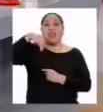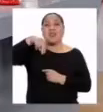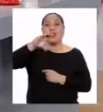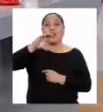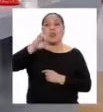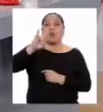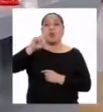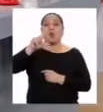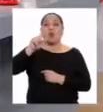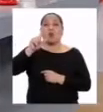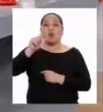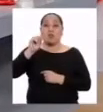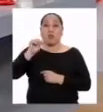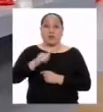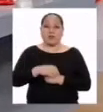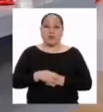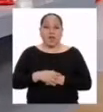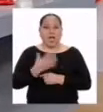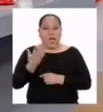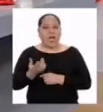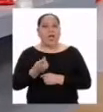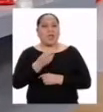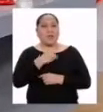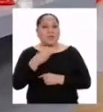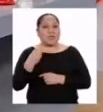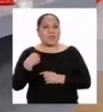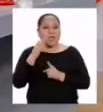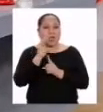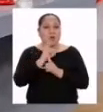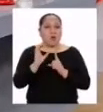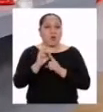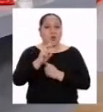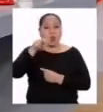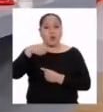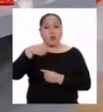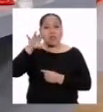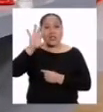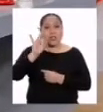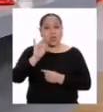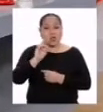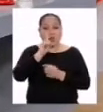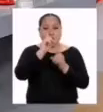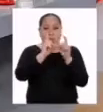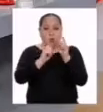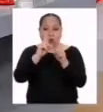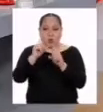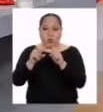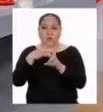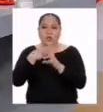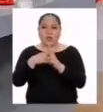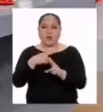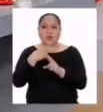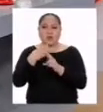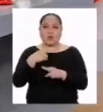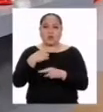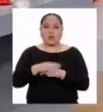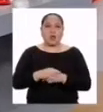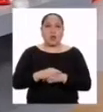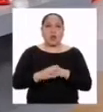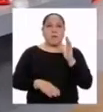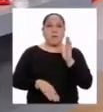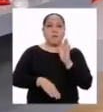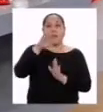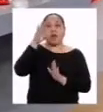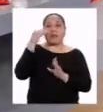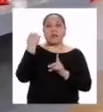discriminación, justo el Ministerio de Cultura hizo en el 2018 una encuesta en cuyos resultados informan que más de la mitad